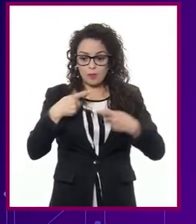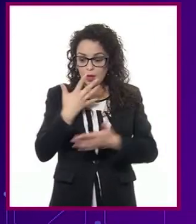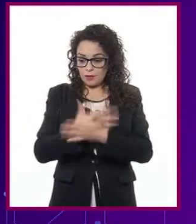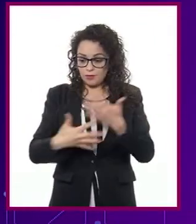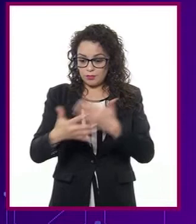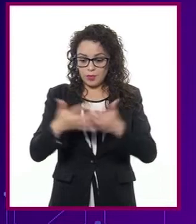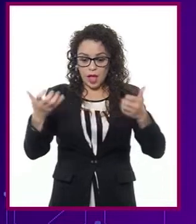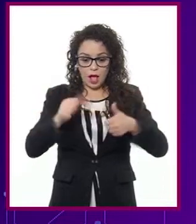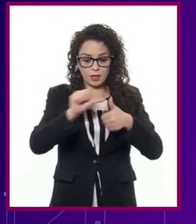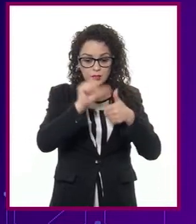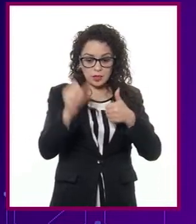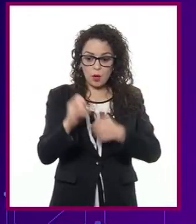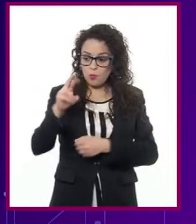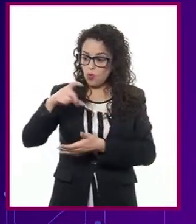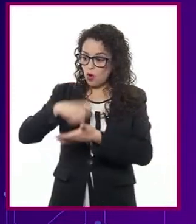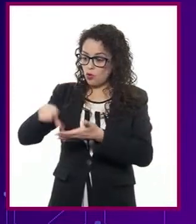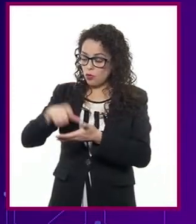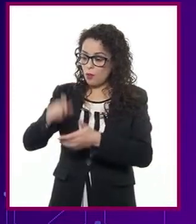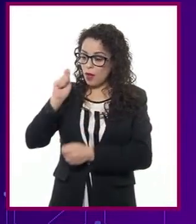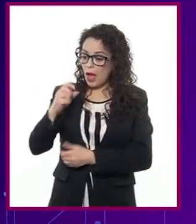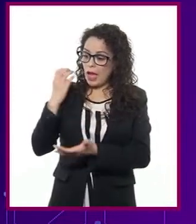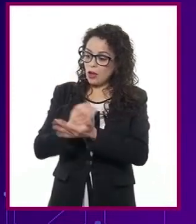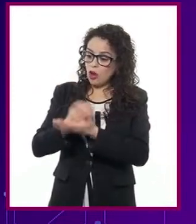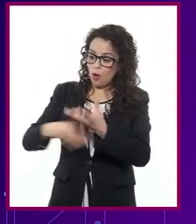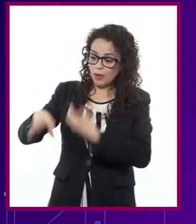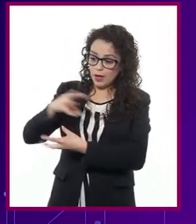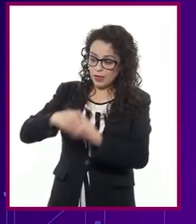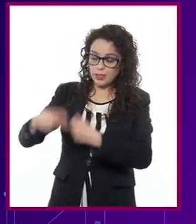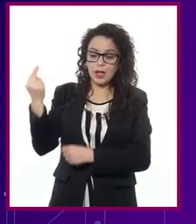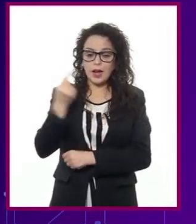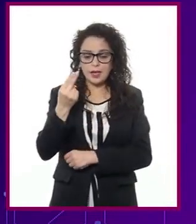cobre reciclado, solo tenemos que restar